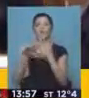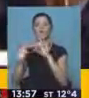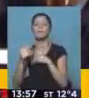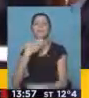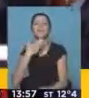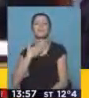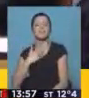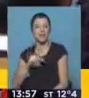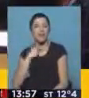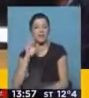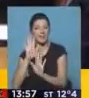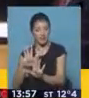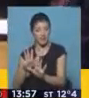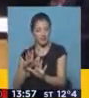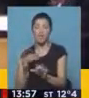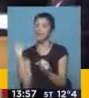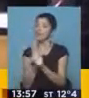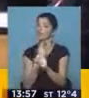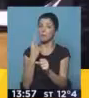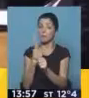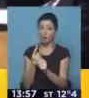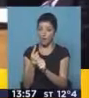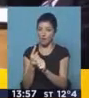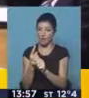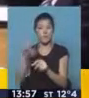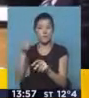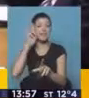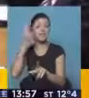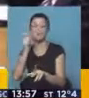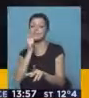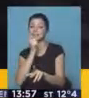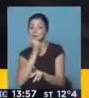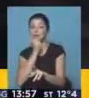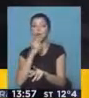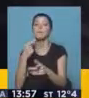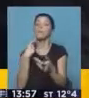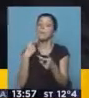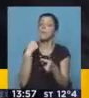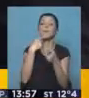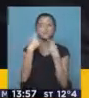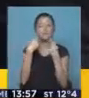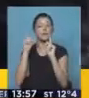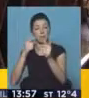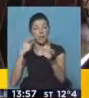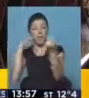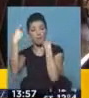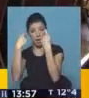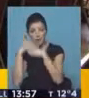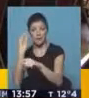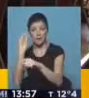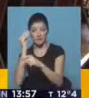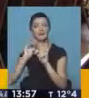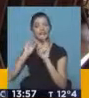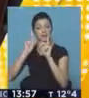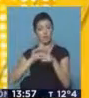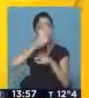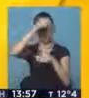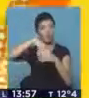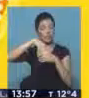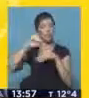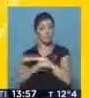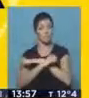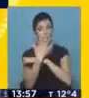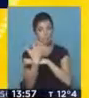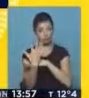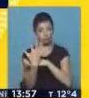su presidencia. La titularidad temporal del Mercosur a Venezuela no está definida, pese a la declaración conjunta en ese sentido